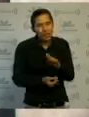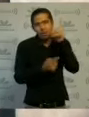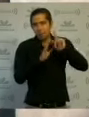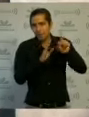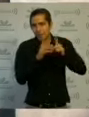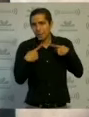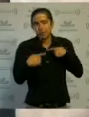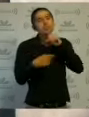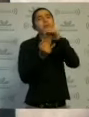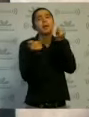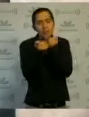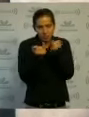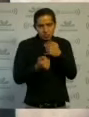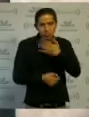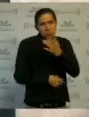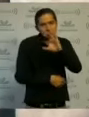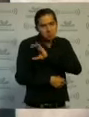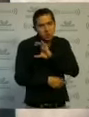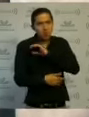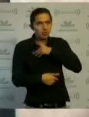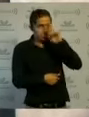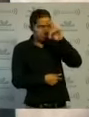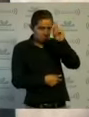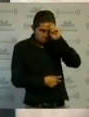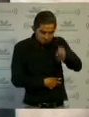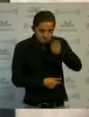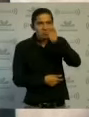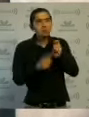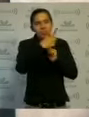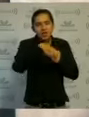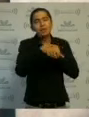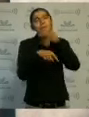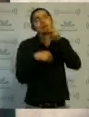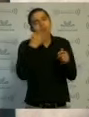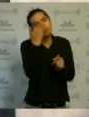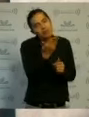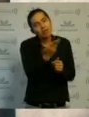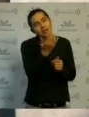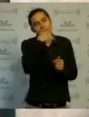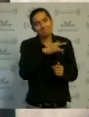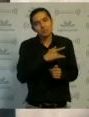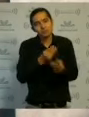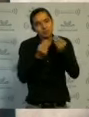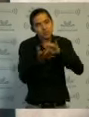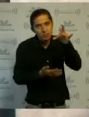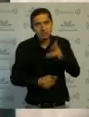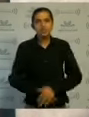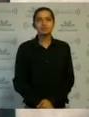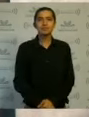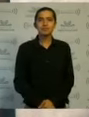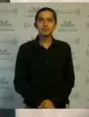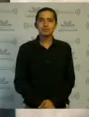y aprecio, respeto que tengo por ustedes, pero se los pido de todo corazón. Muchísimas gracias.